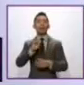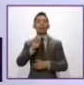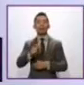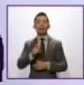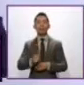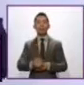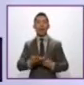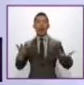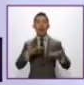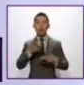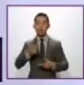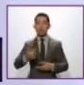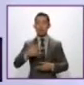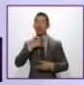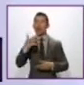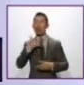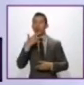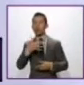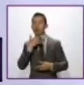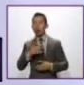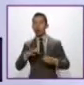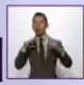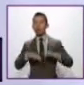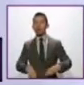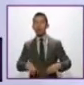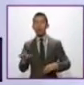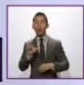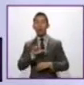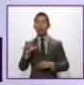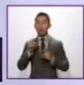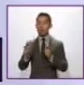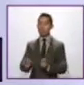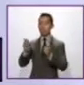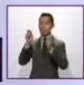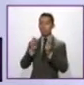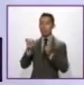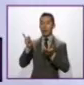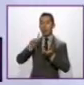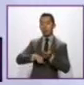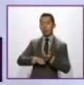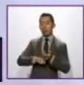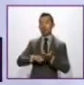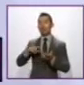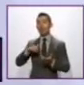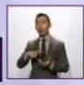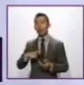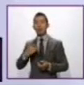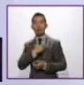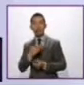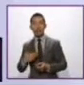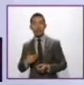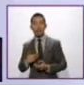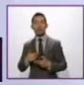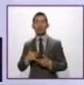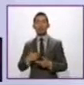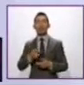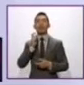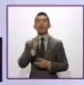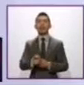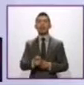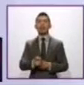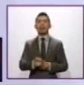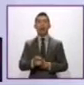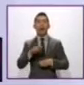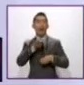de corrupción que cometen quienes llegan a la titularidad de un órgano ejecutivo es nombrar a